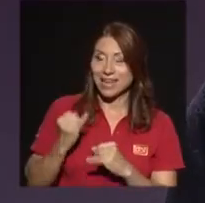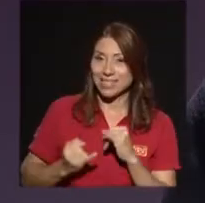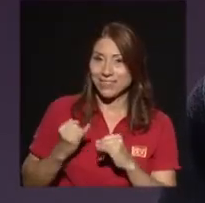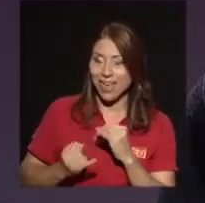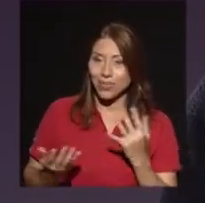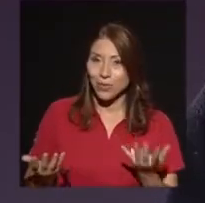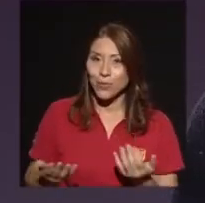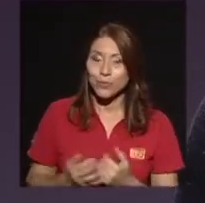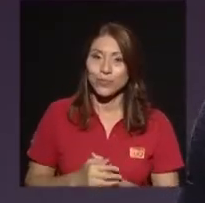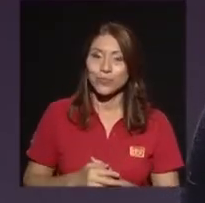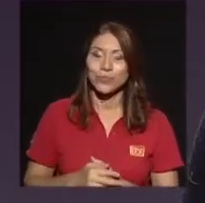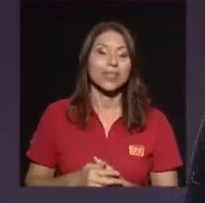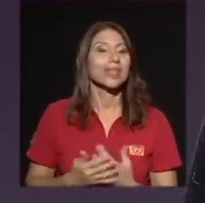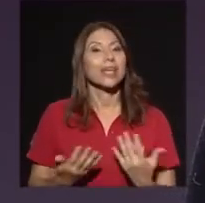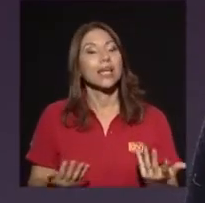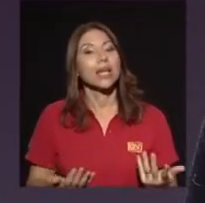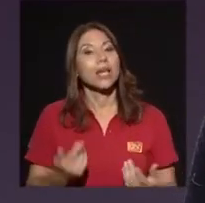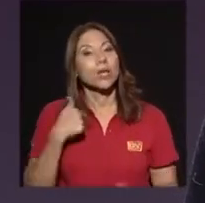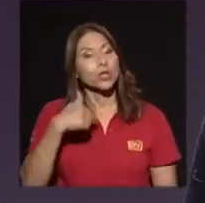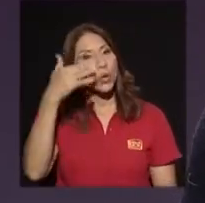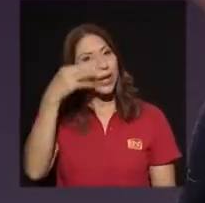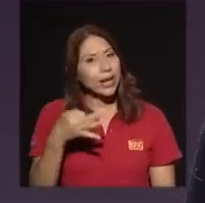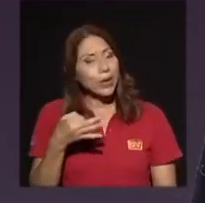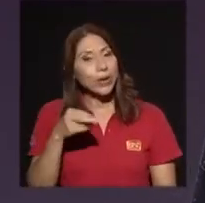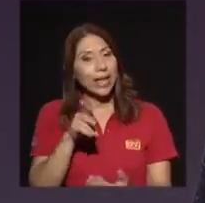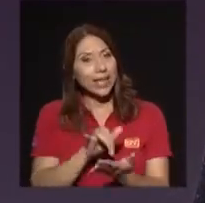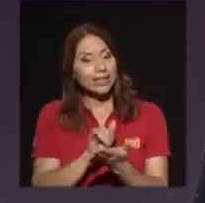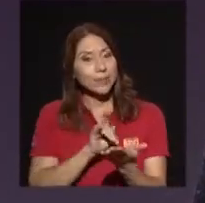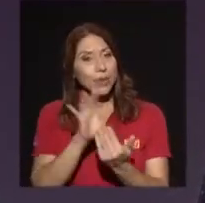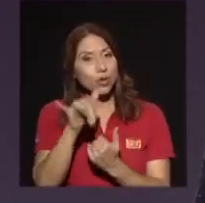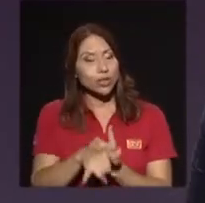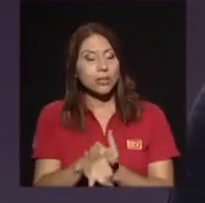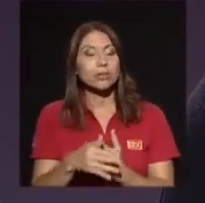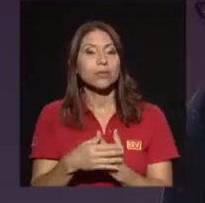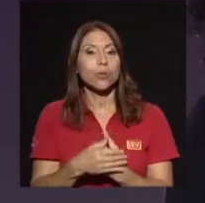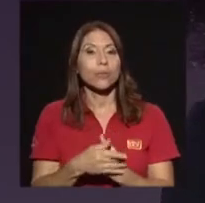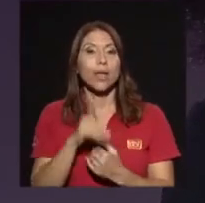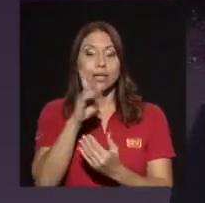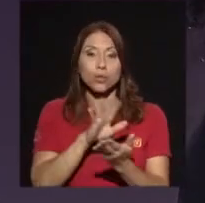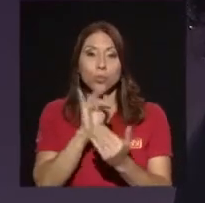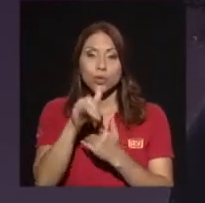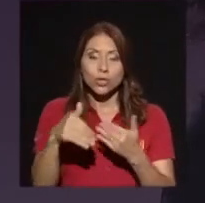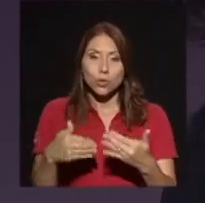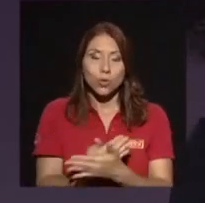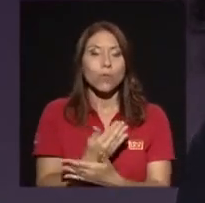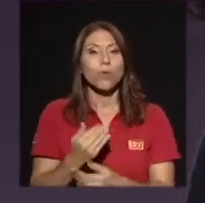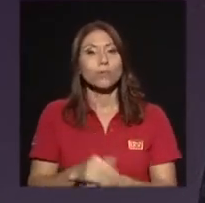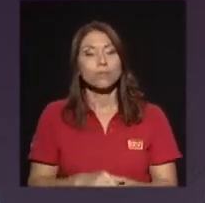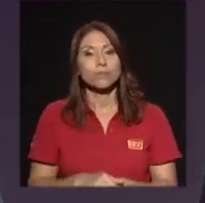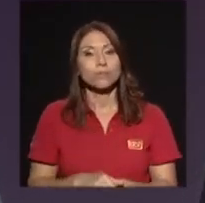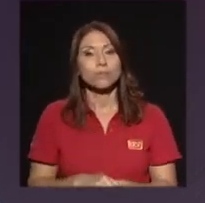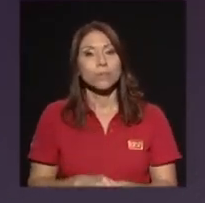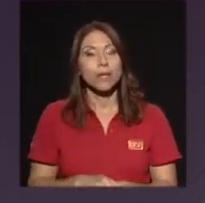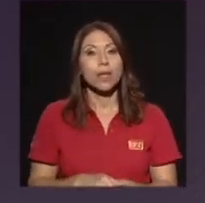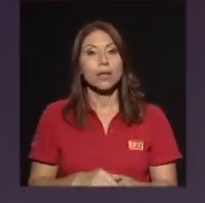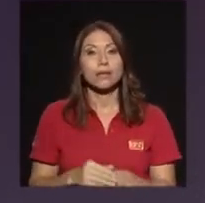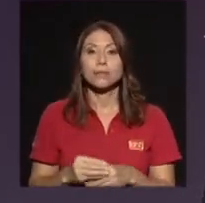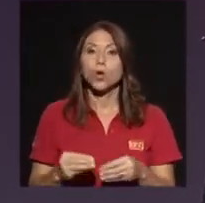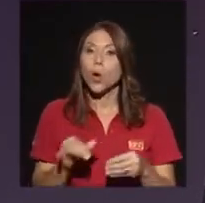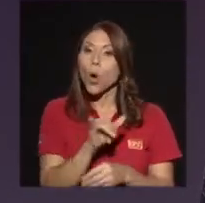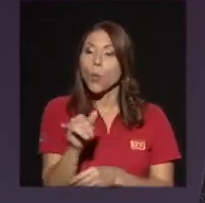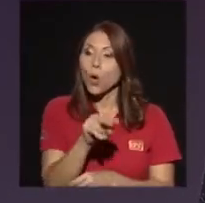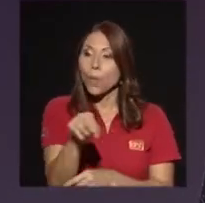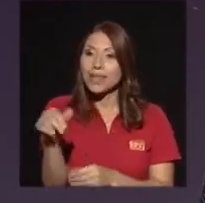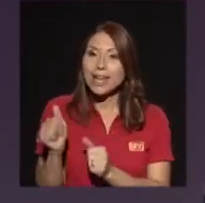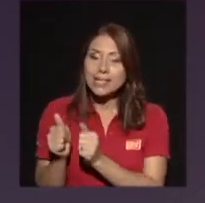creo que este proyecto, digamos, ha sido un proyecto nuevo, nos ha unido más como